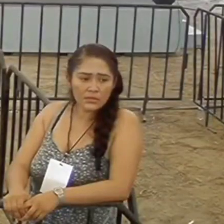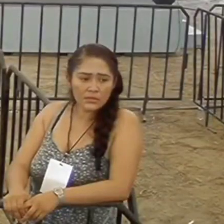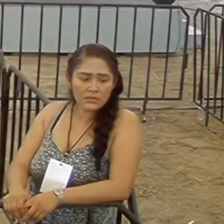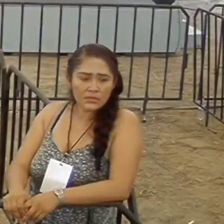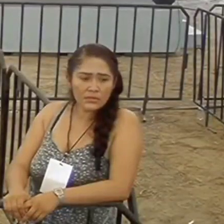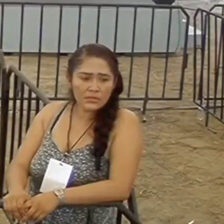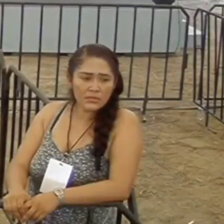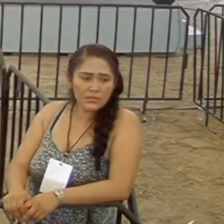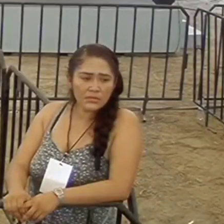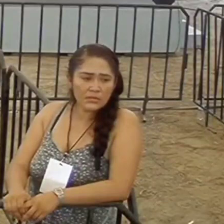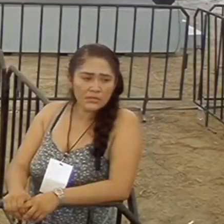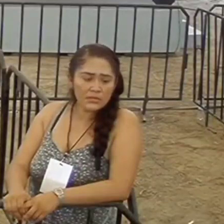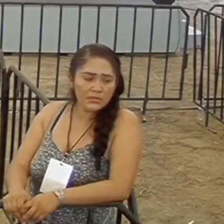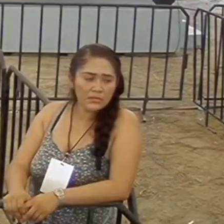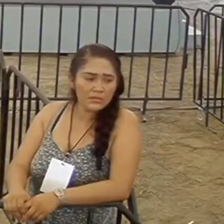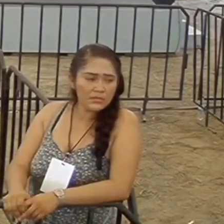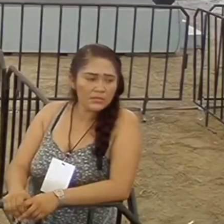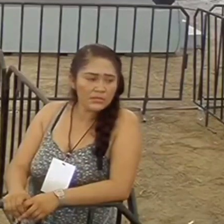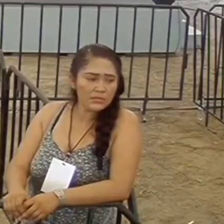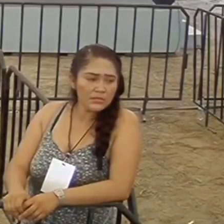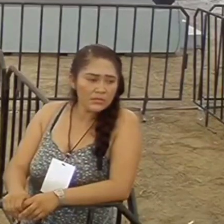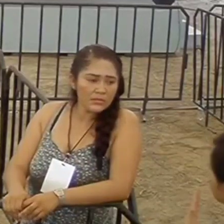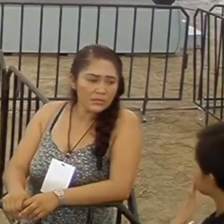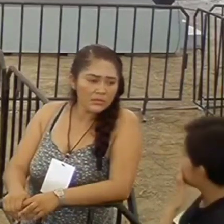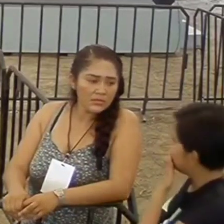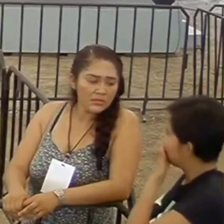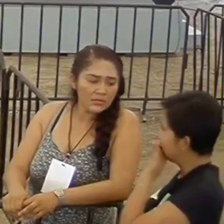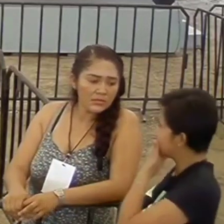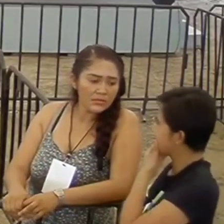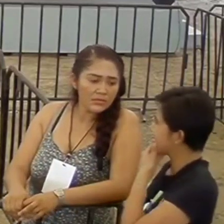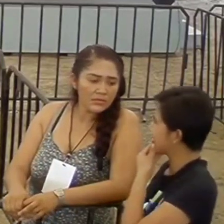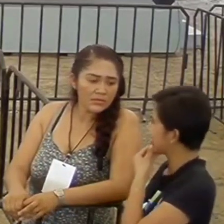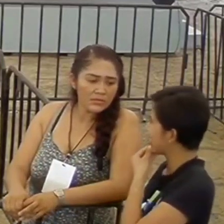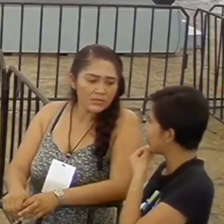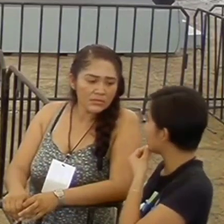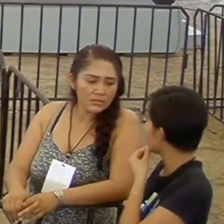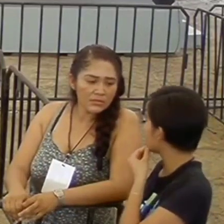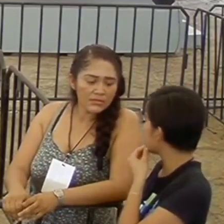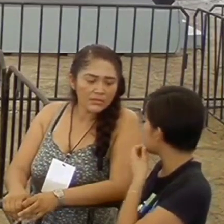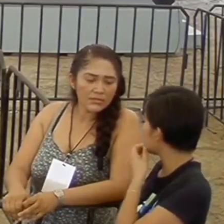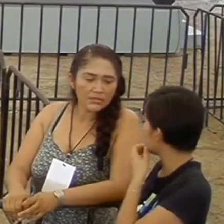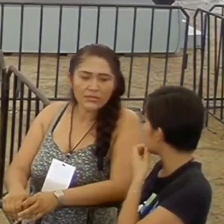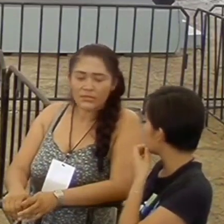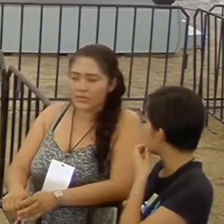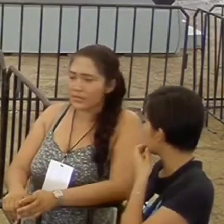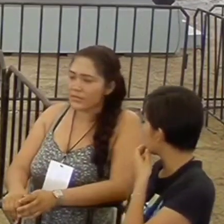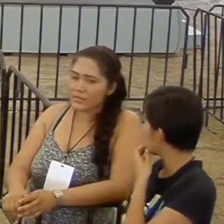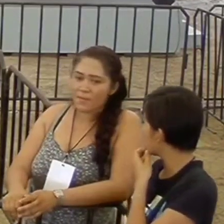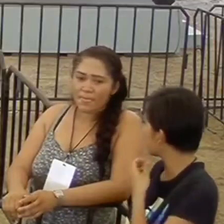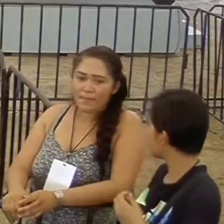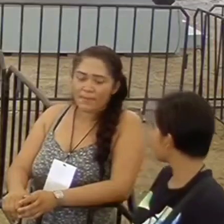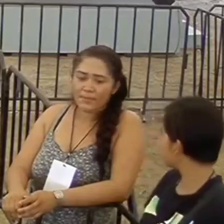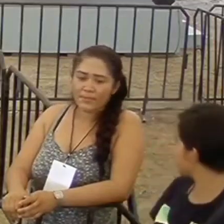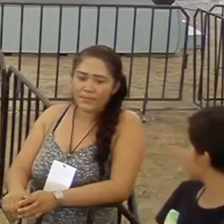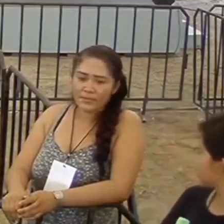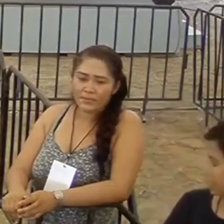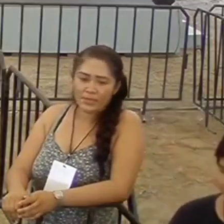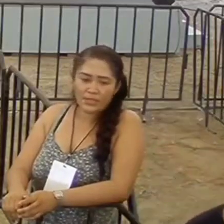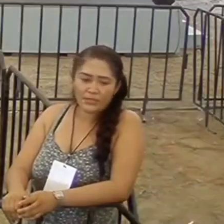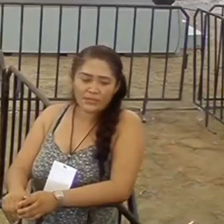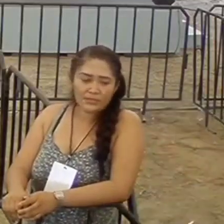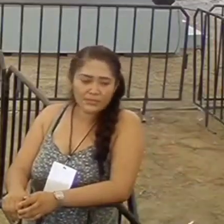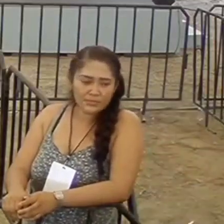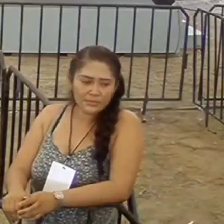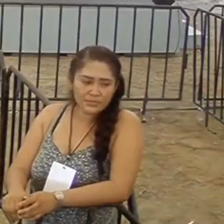A continuación, hace uso de la palabra el director del Hospital Materno-Infantil IMSS-Bienestar Juchitán de